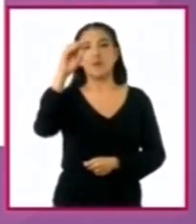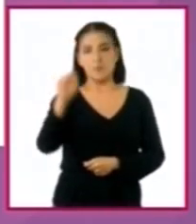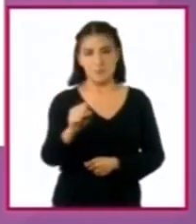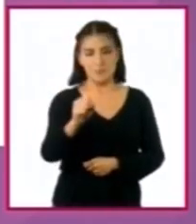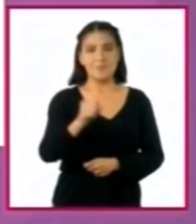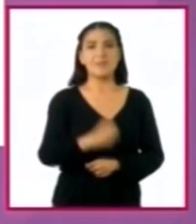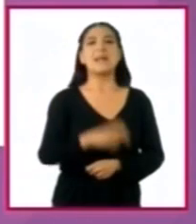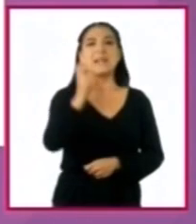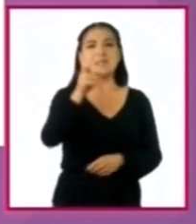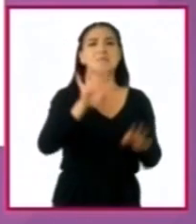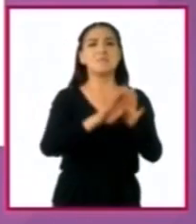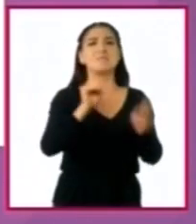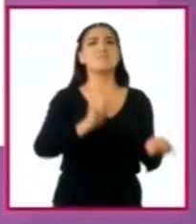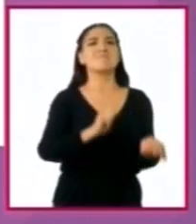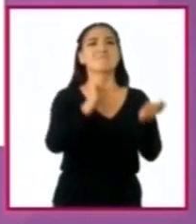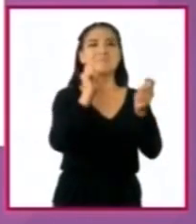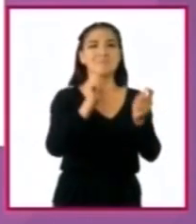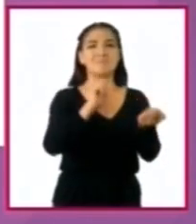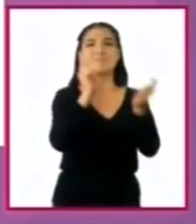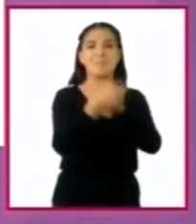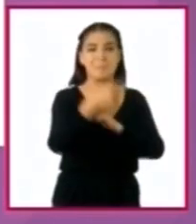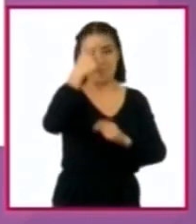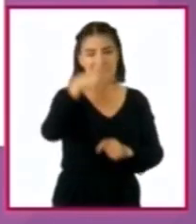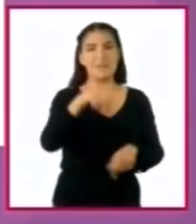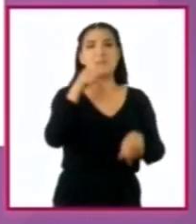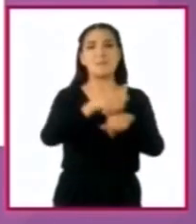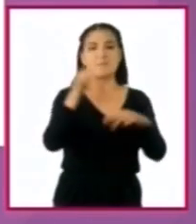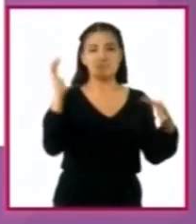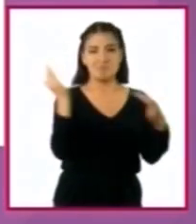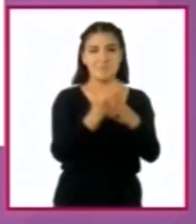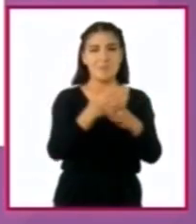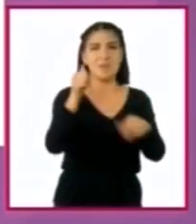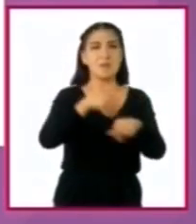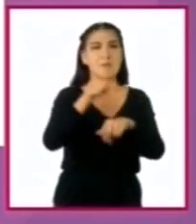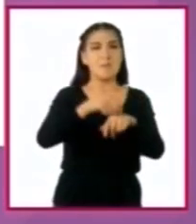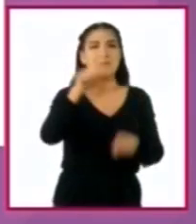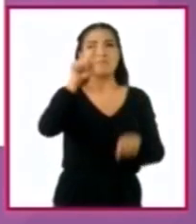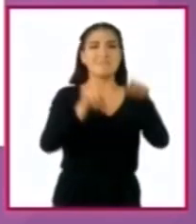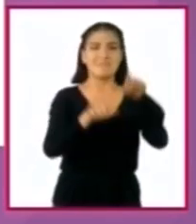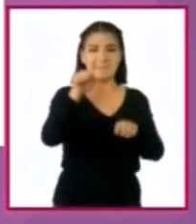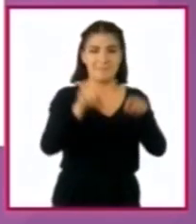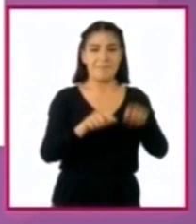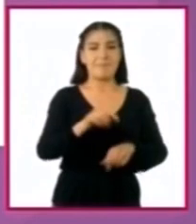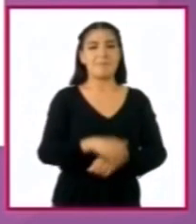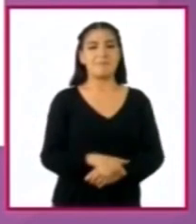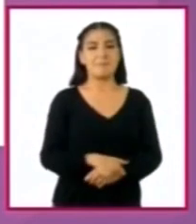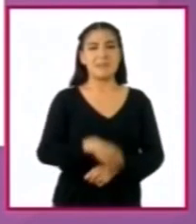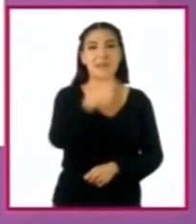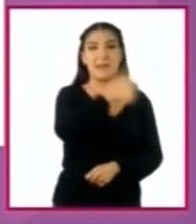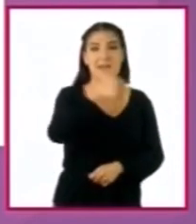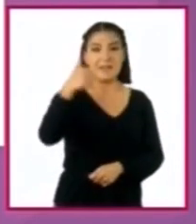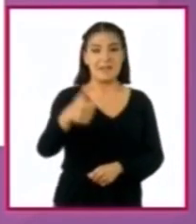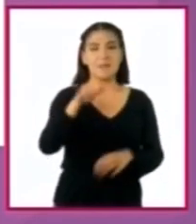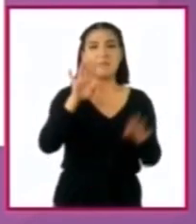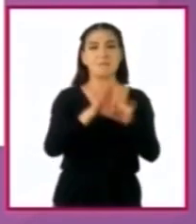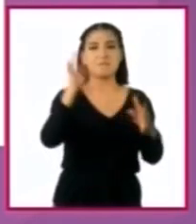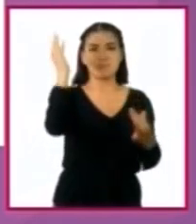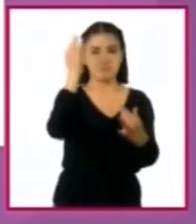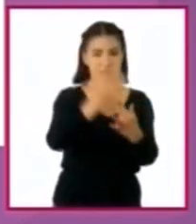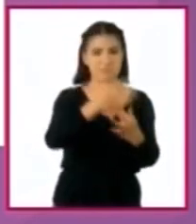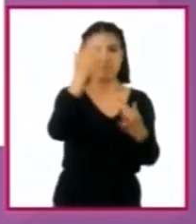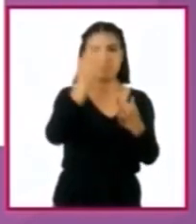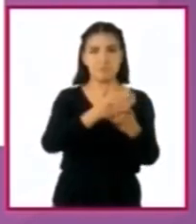Stevin utilizó el signo para separar la parte entera del número de las fracciones. Cada décima parte de la unidad